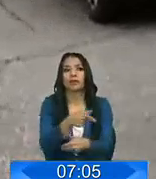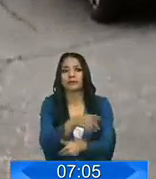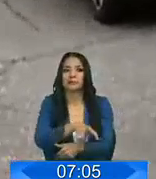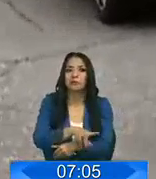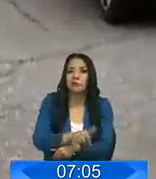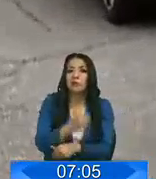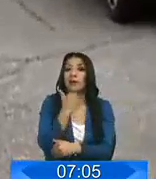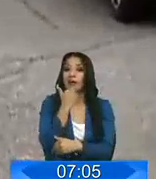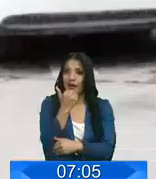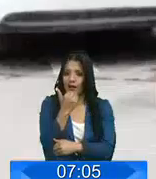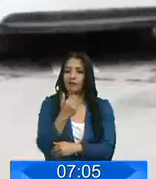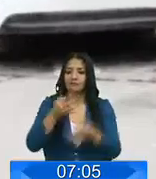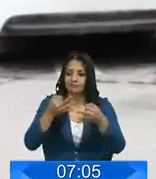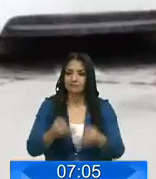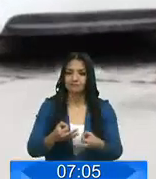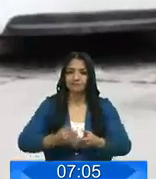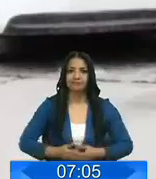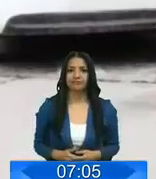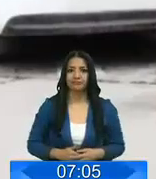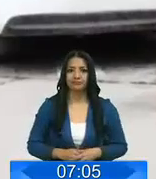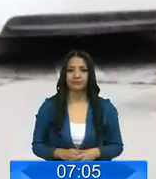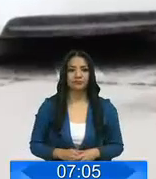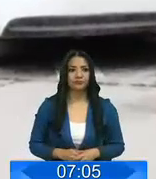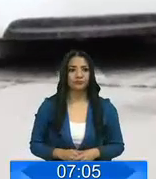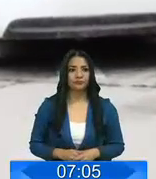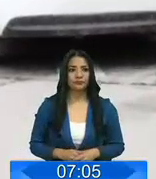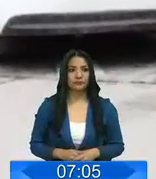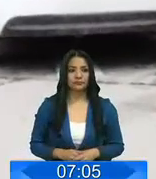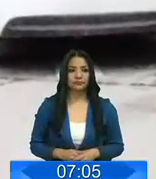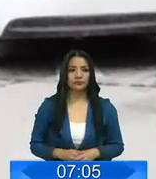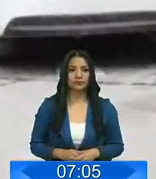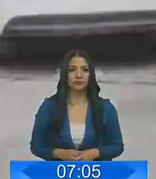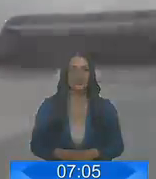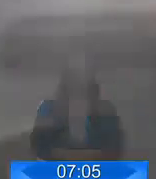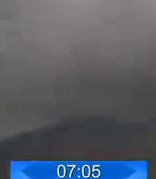actividades delictivas. Informó José Morales.